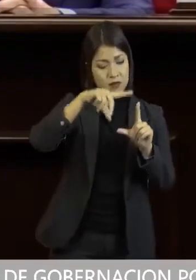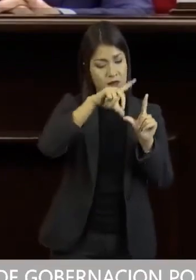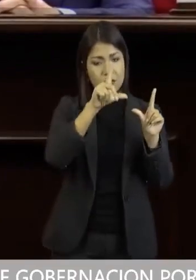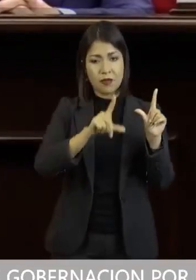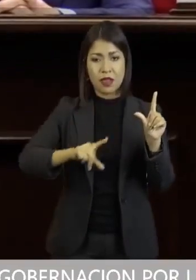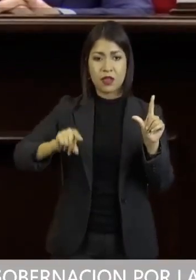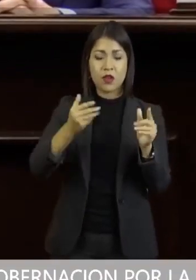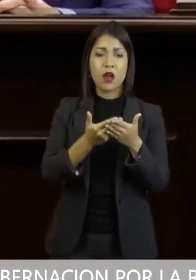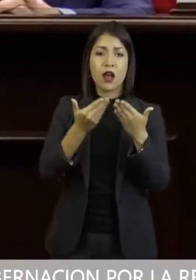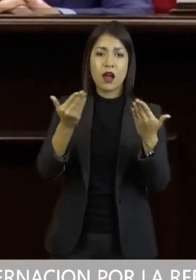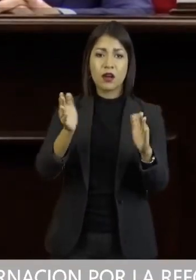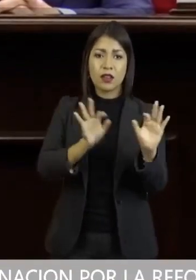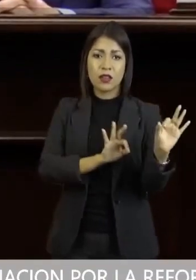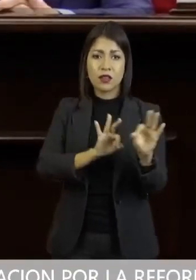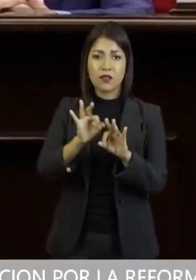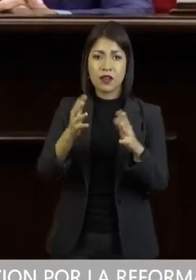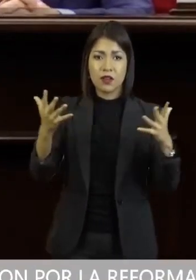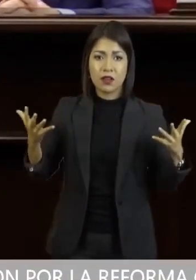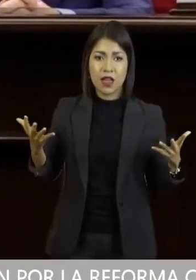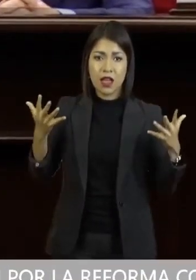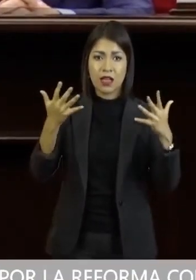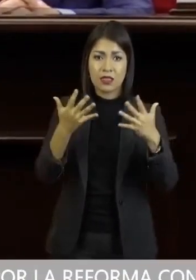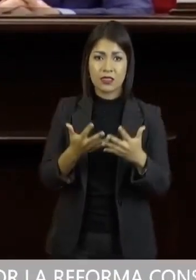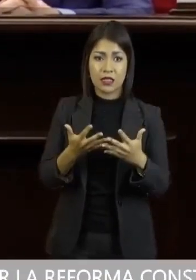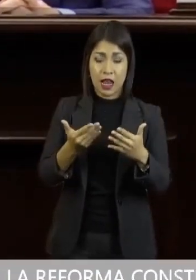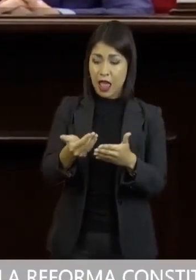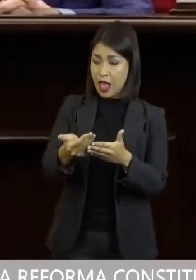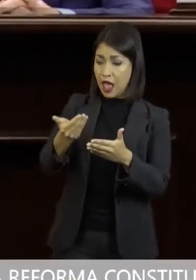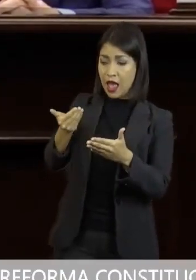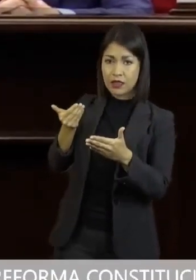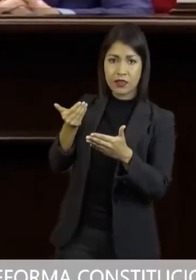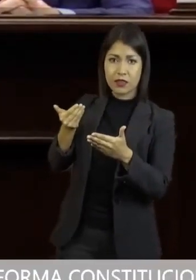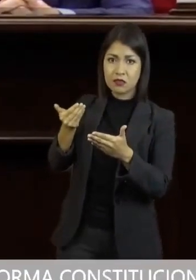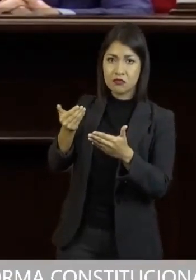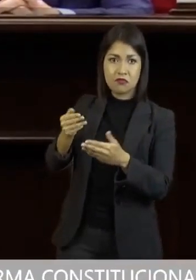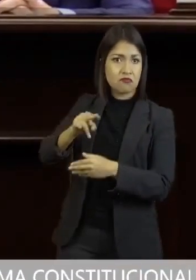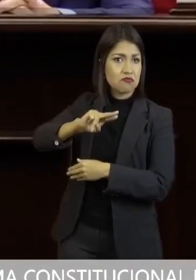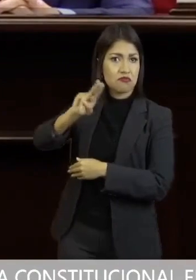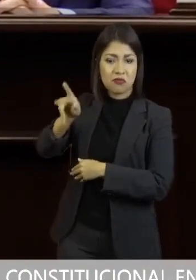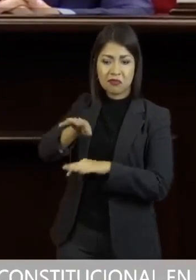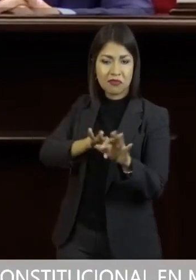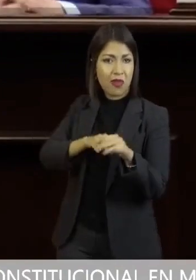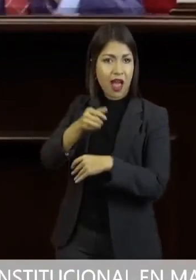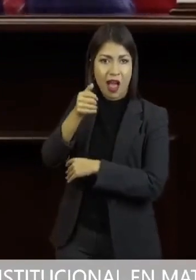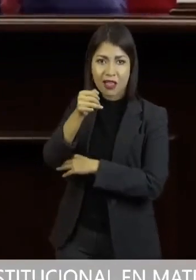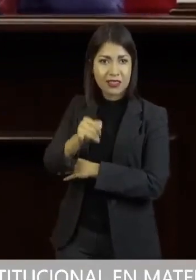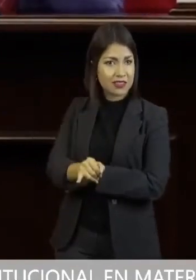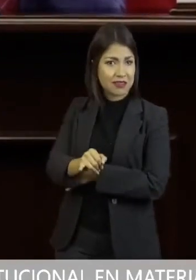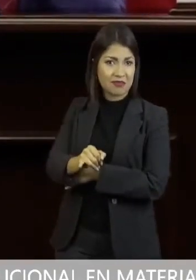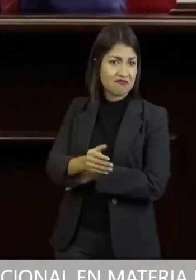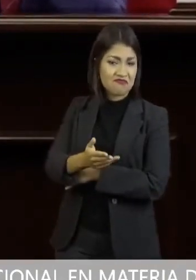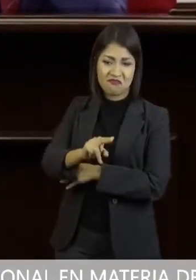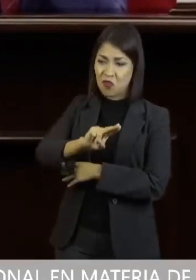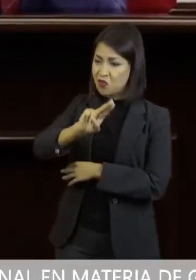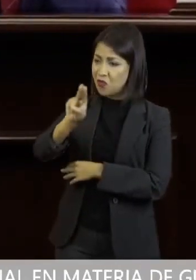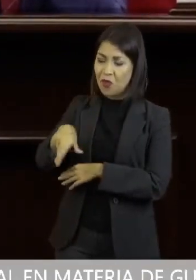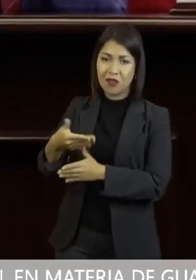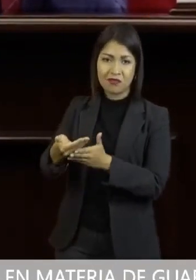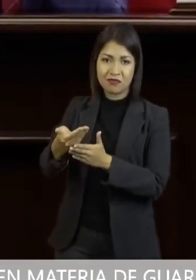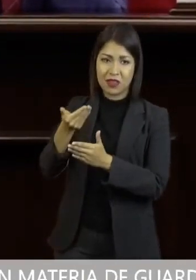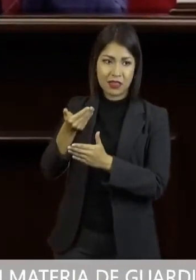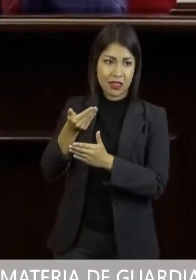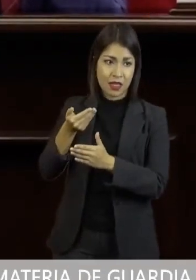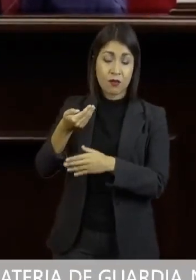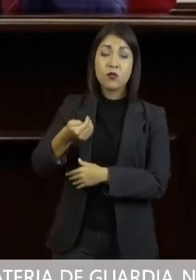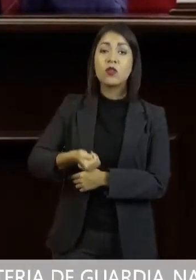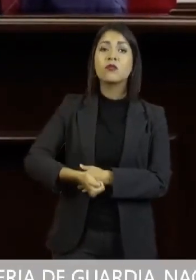que hoy estamos llevando a cabo nunca antes se había dado en la historia patria. Es la